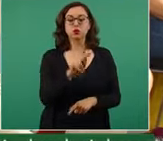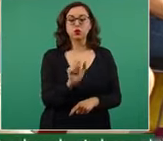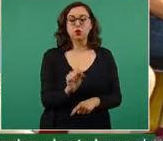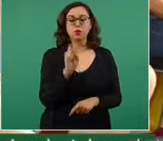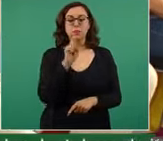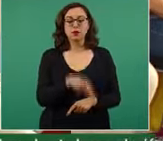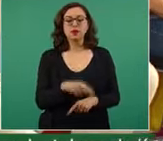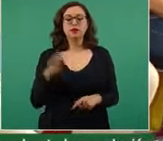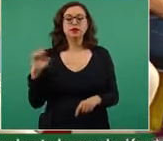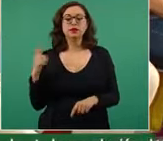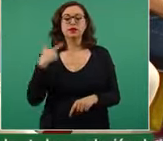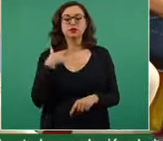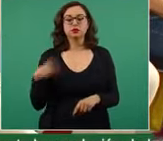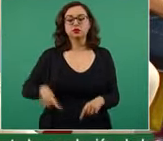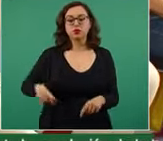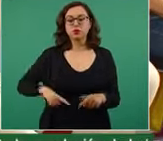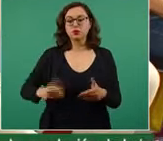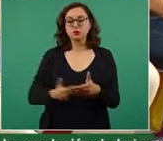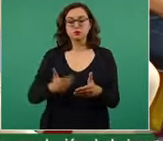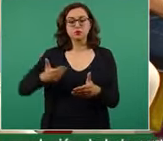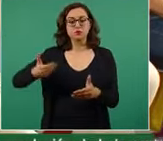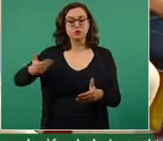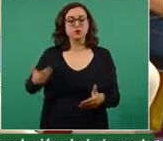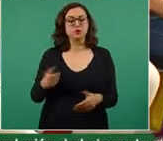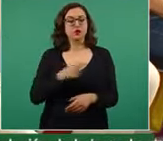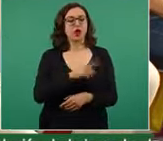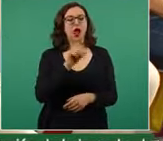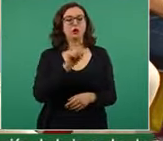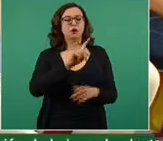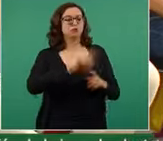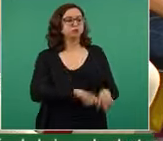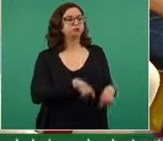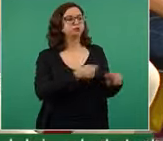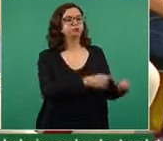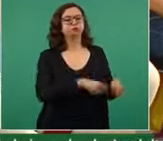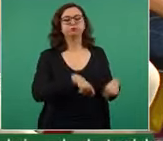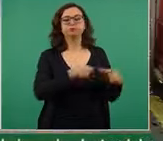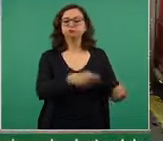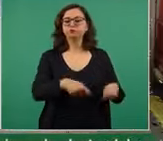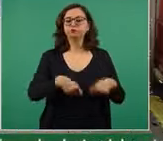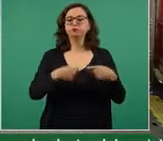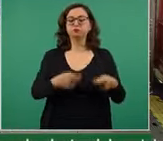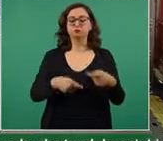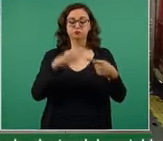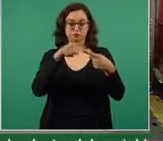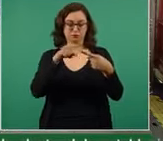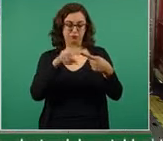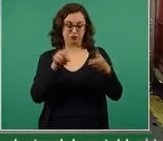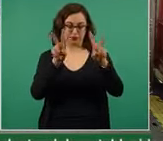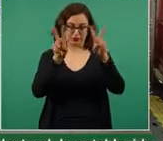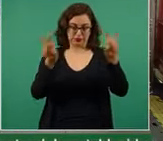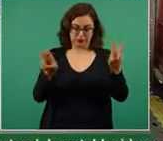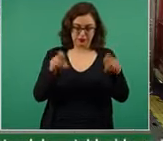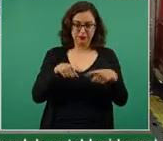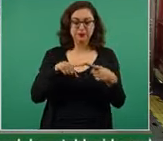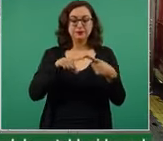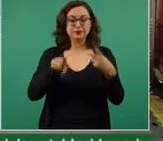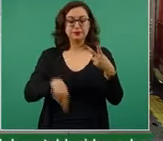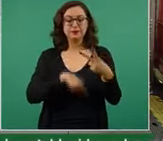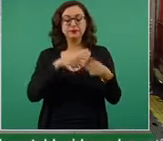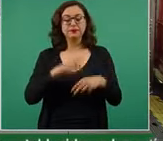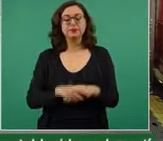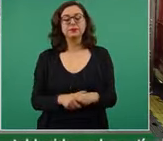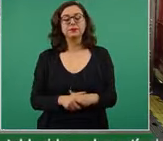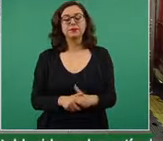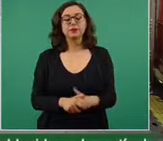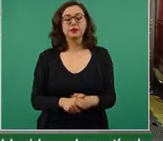que en el pasado se repartieron como quisieron los recursos? Ese sería el primer tema, señor presidente. Bueno,